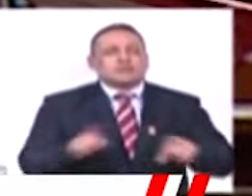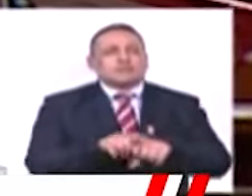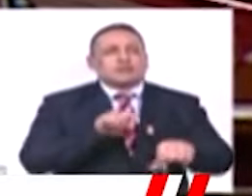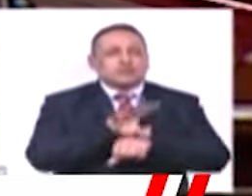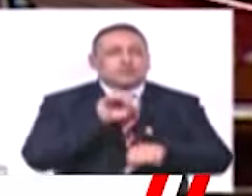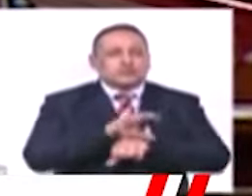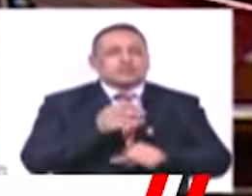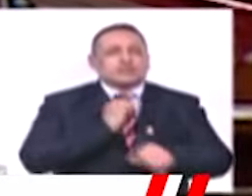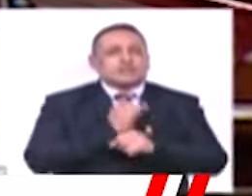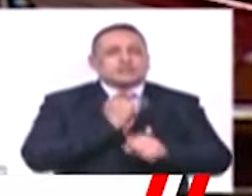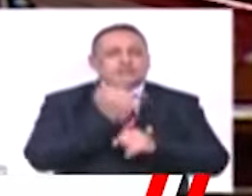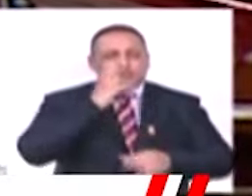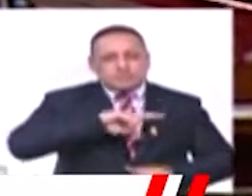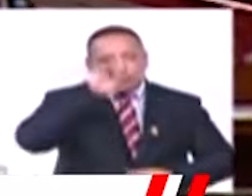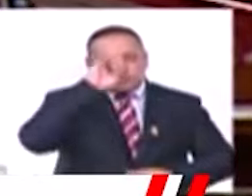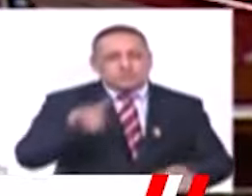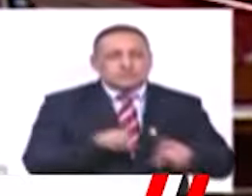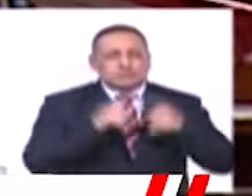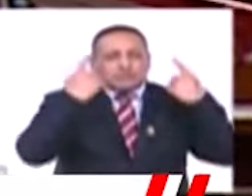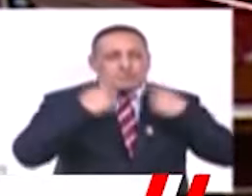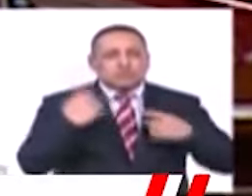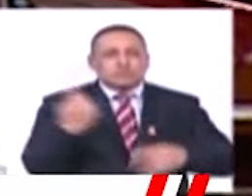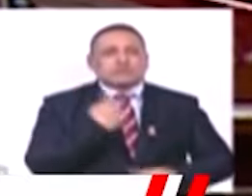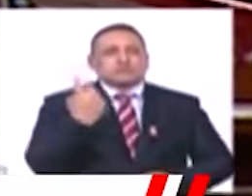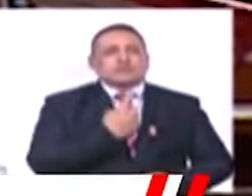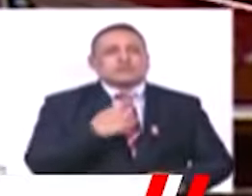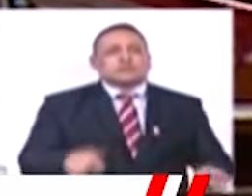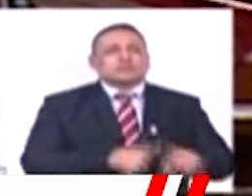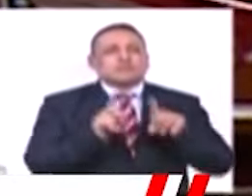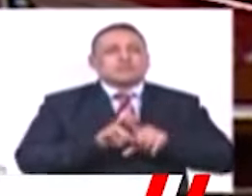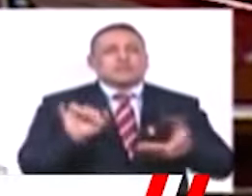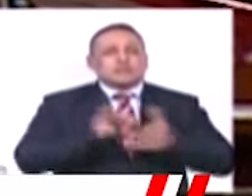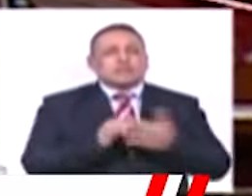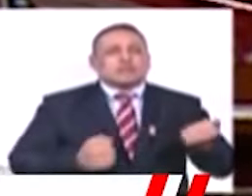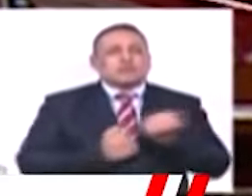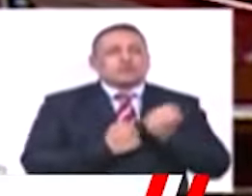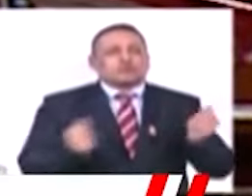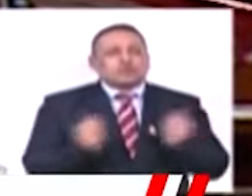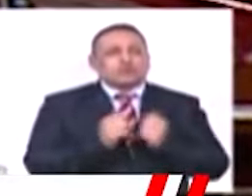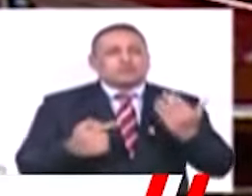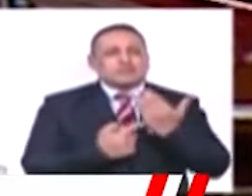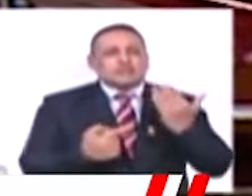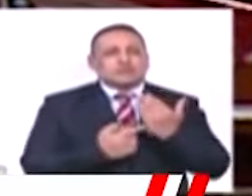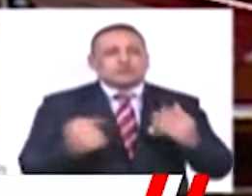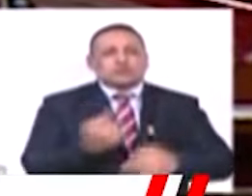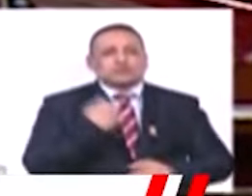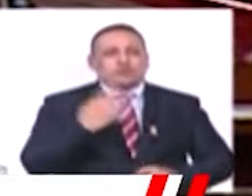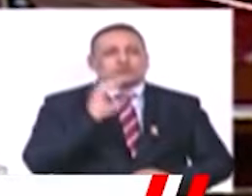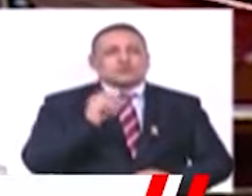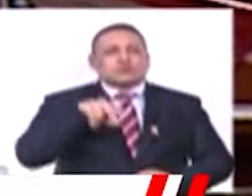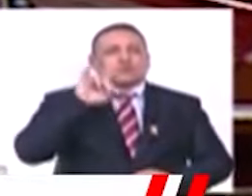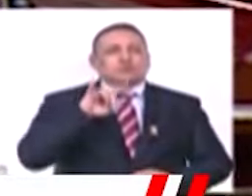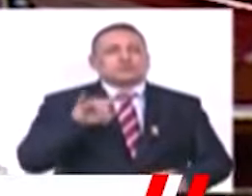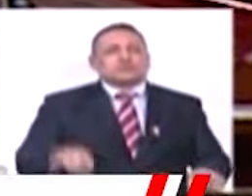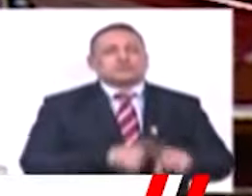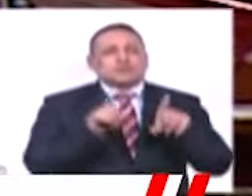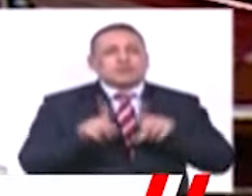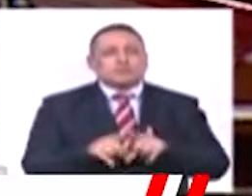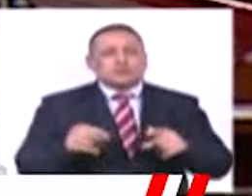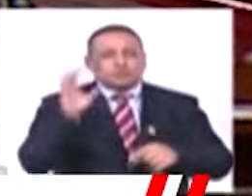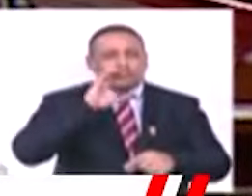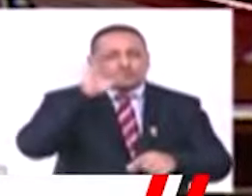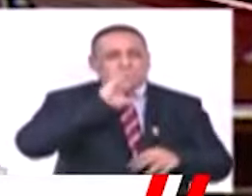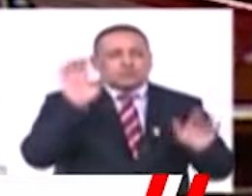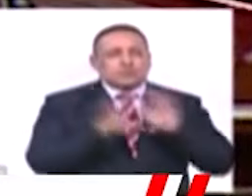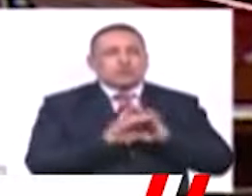exhorto a la Iglesia peruana y al Acuerdo Nacional para que con el apoyo técnico de las Naciones Unidas encuentren